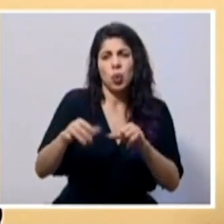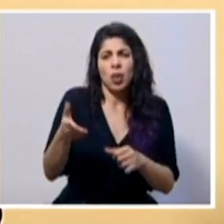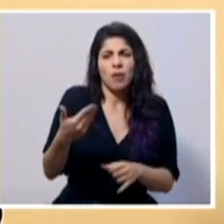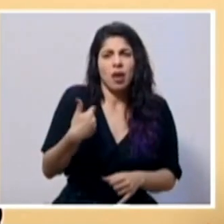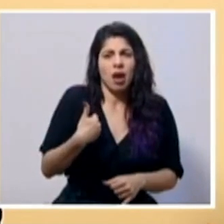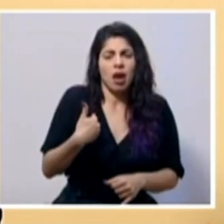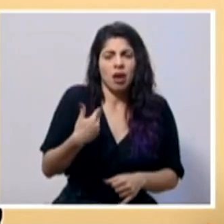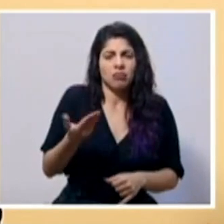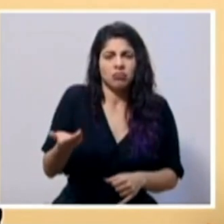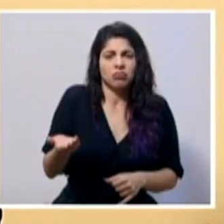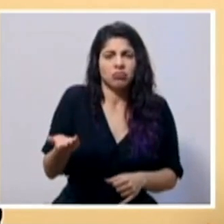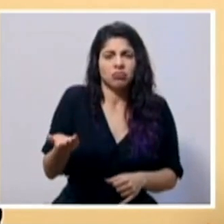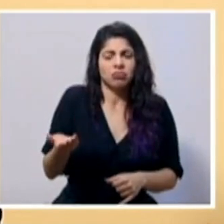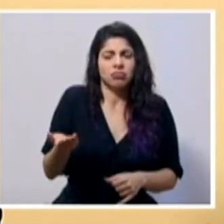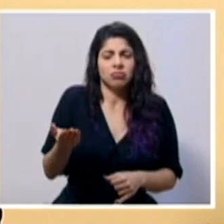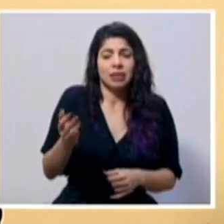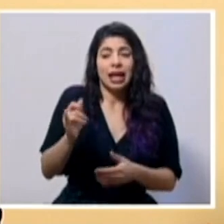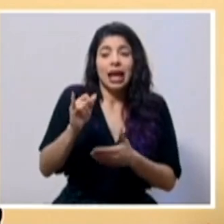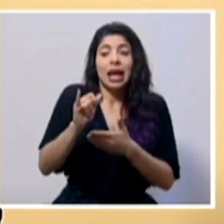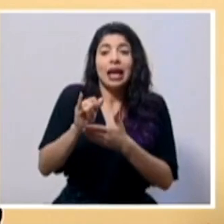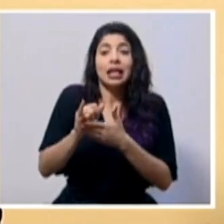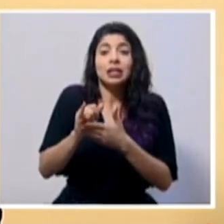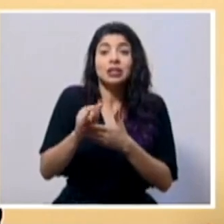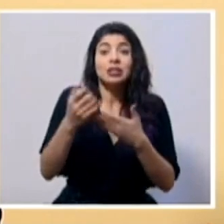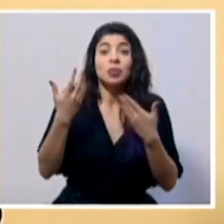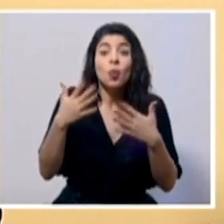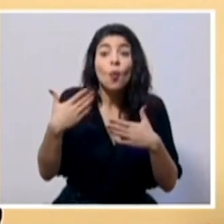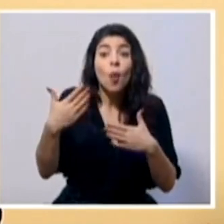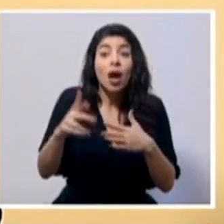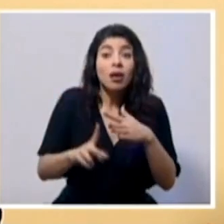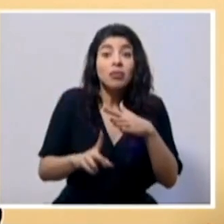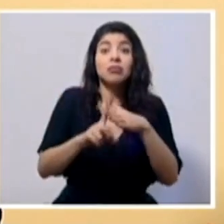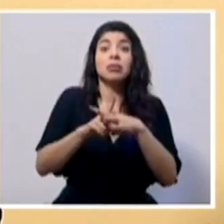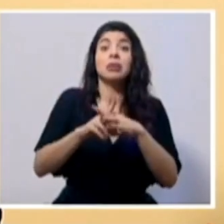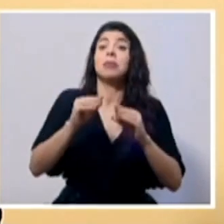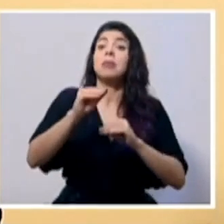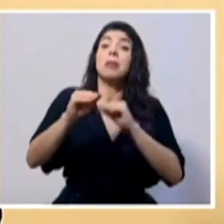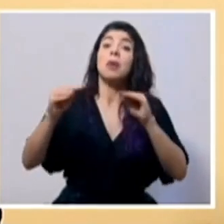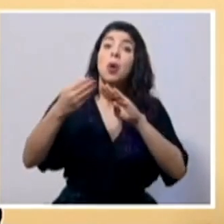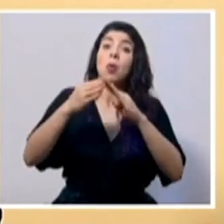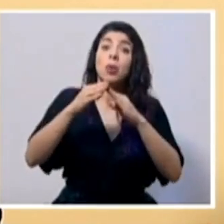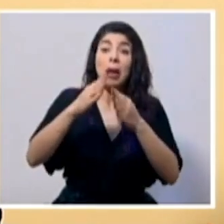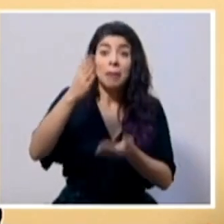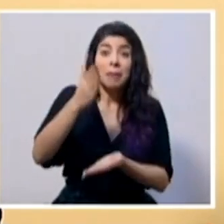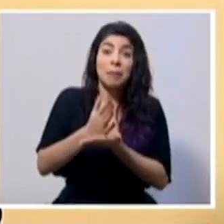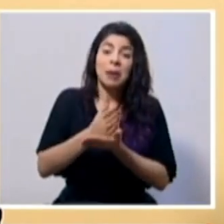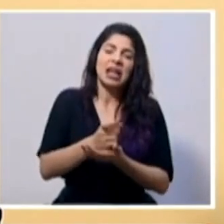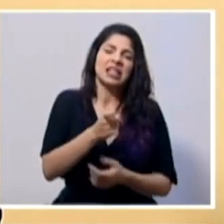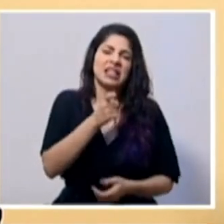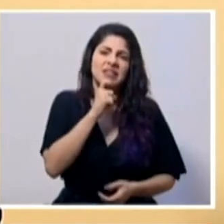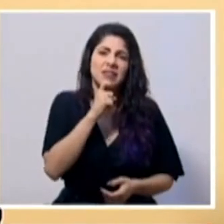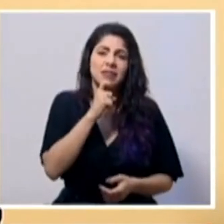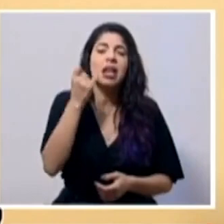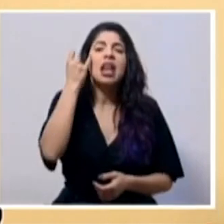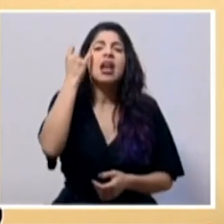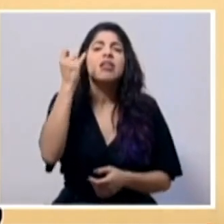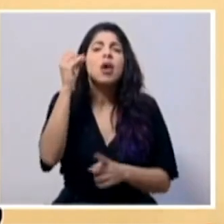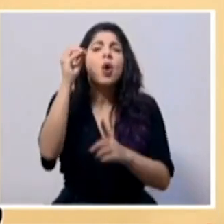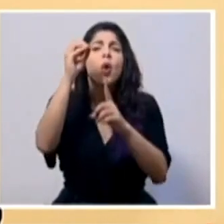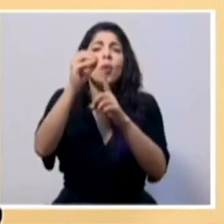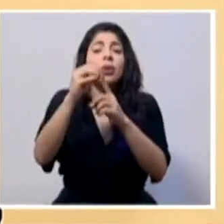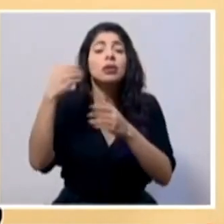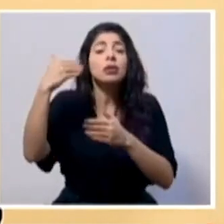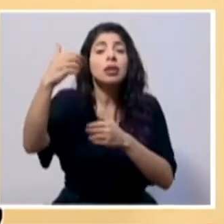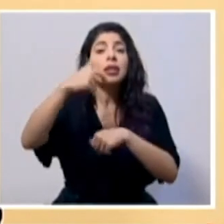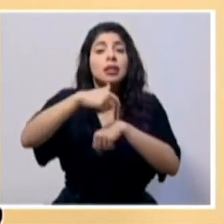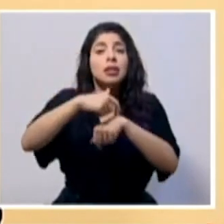Eso, una vez que ya existe transmisión comunitaria, es difícil de todo erradicarla, aunque la idea es que se vaya disminuyendo con el